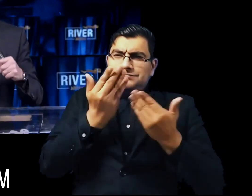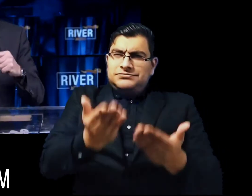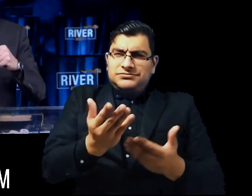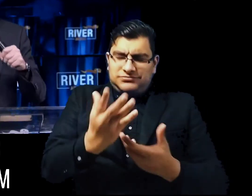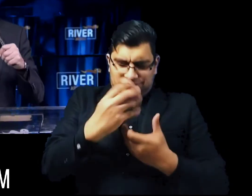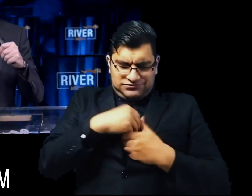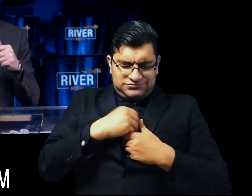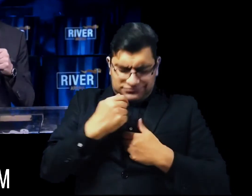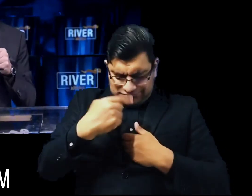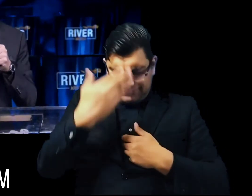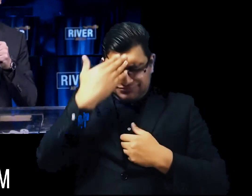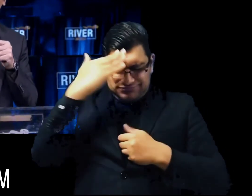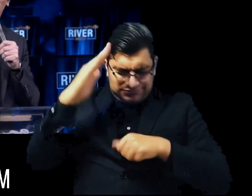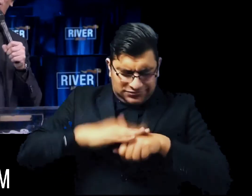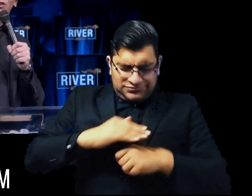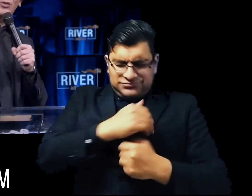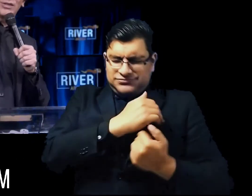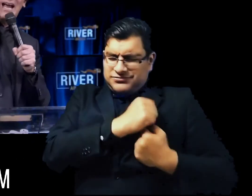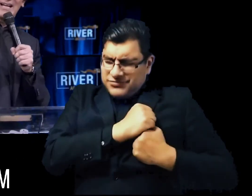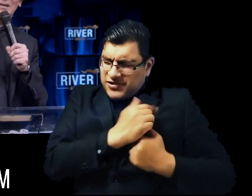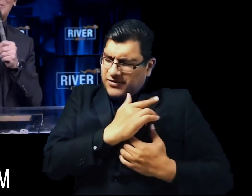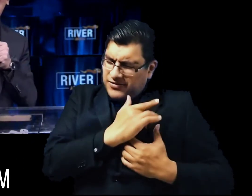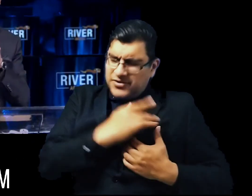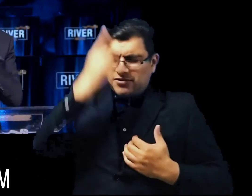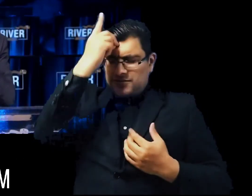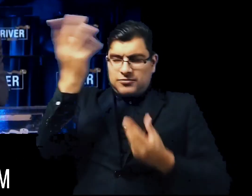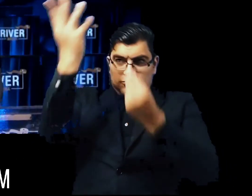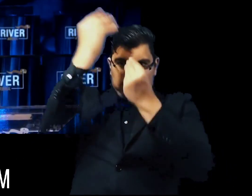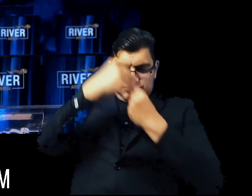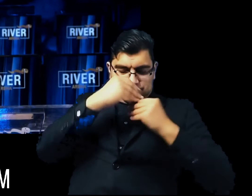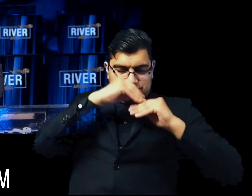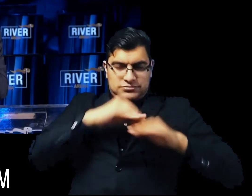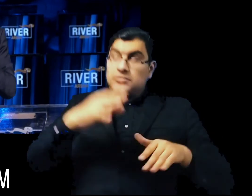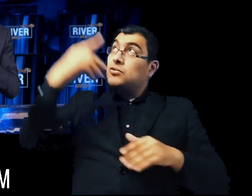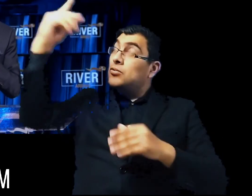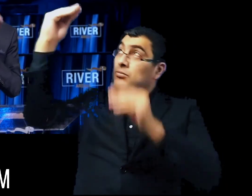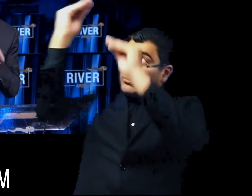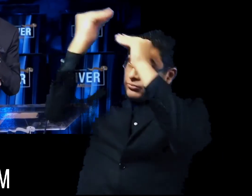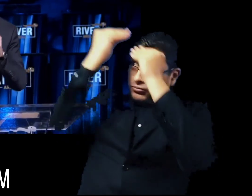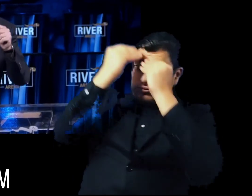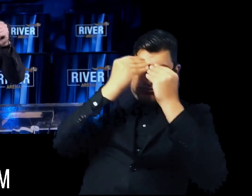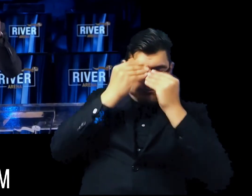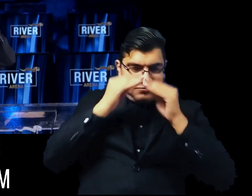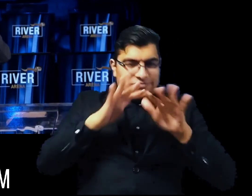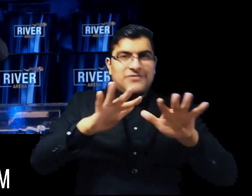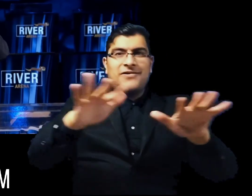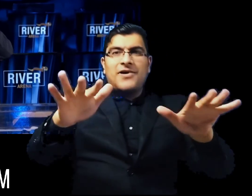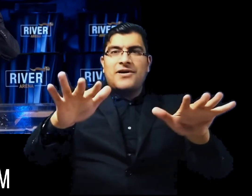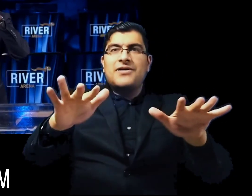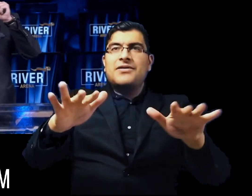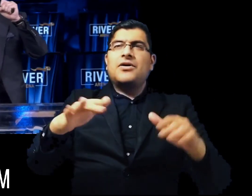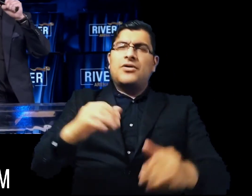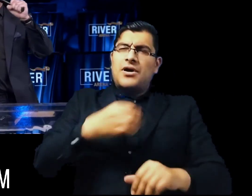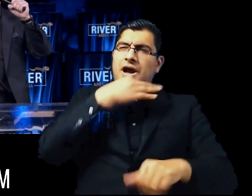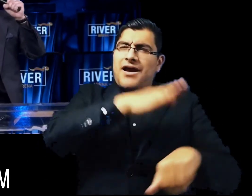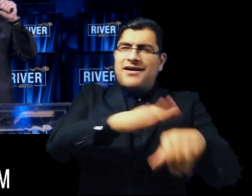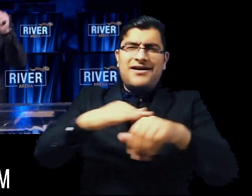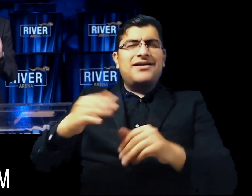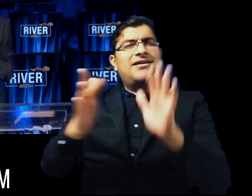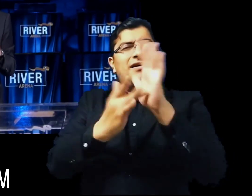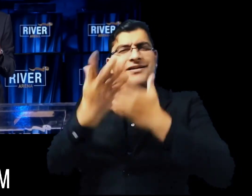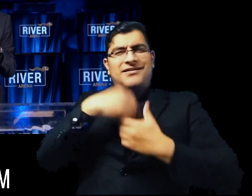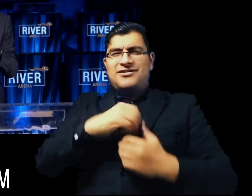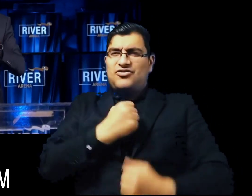átalas a tu cuello, escríbela en las tablas de tu corazón. Que Dios haga resplandecer su rostro sobre ti batallón del ejército de